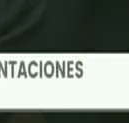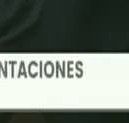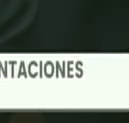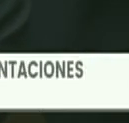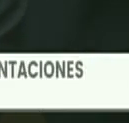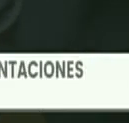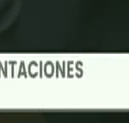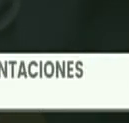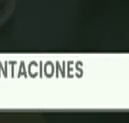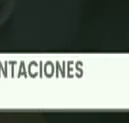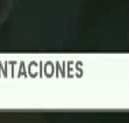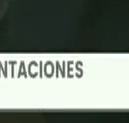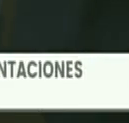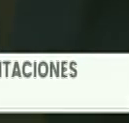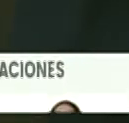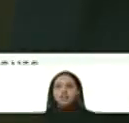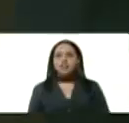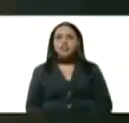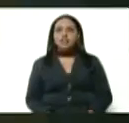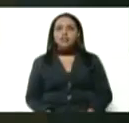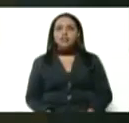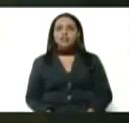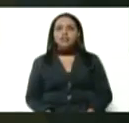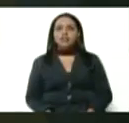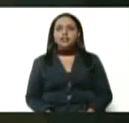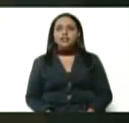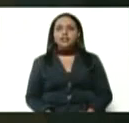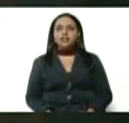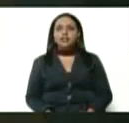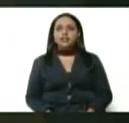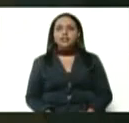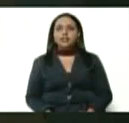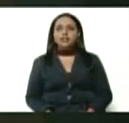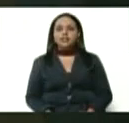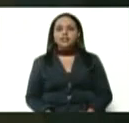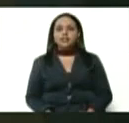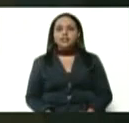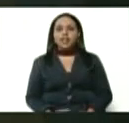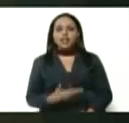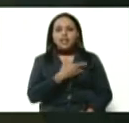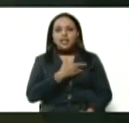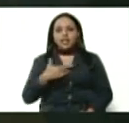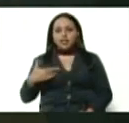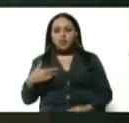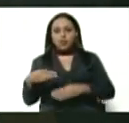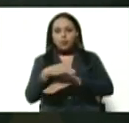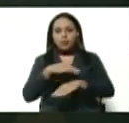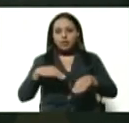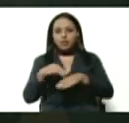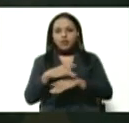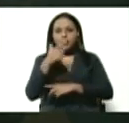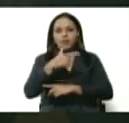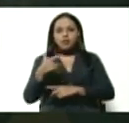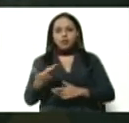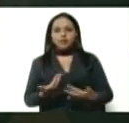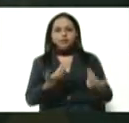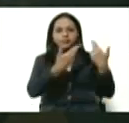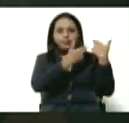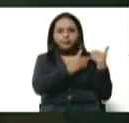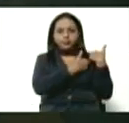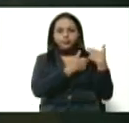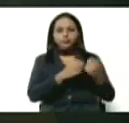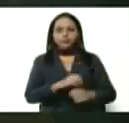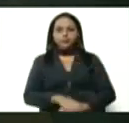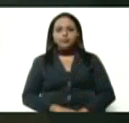vicepresidente sectorial, muy queridos ministros, autoridades y